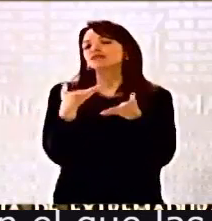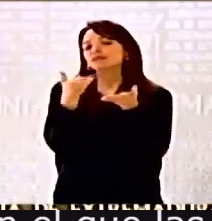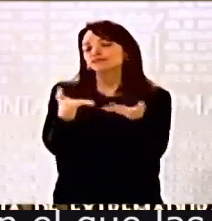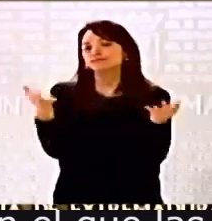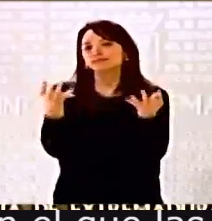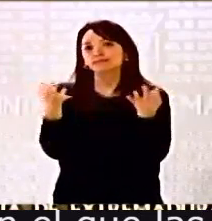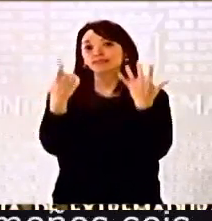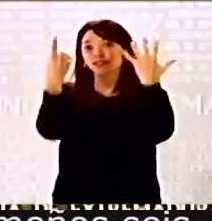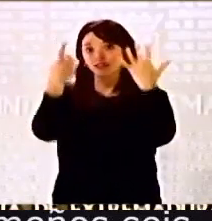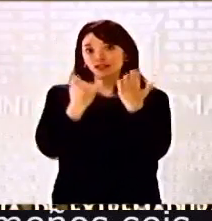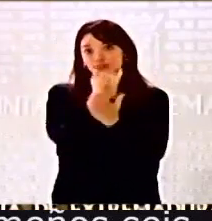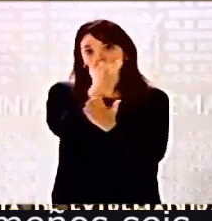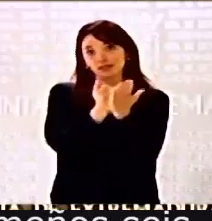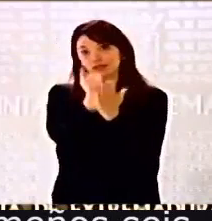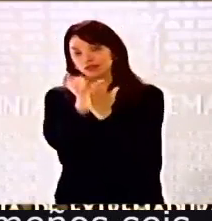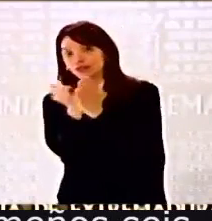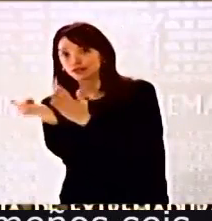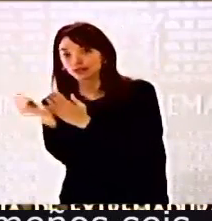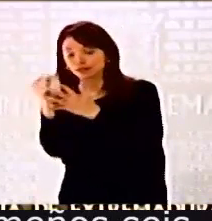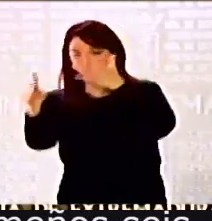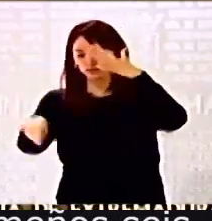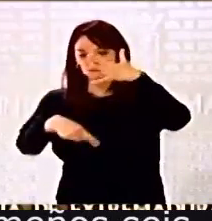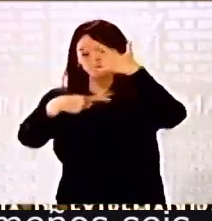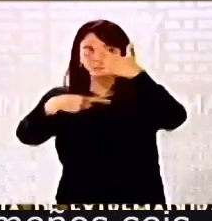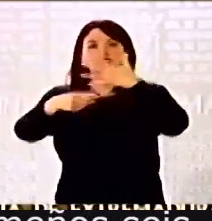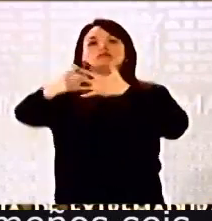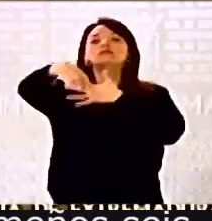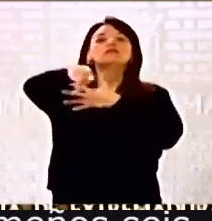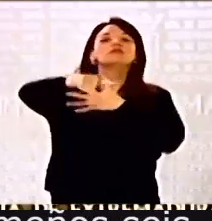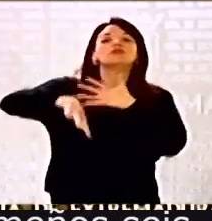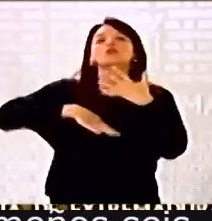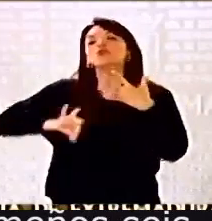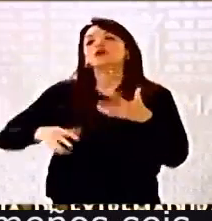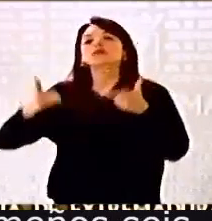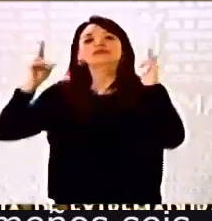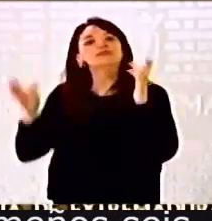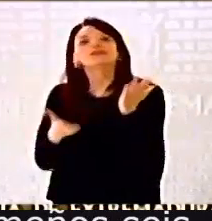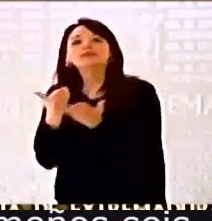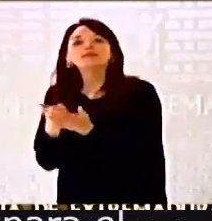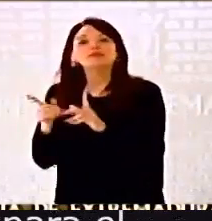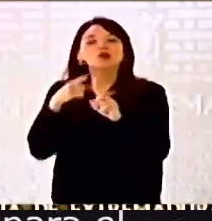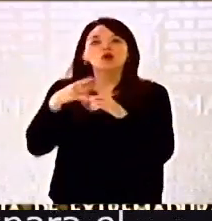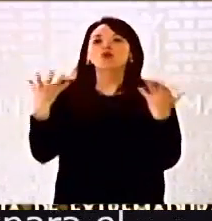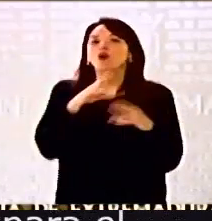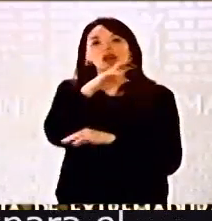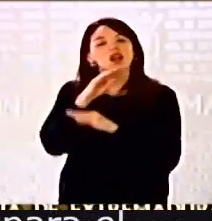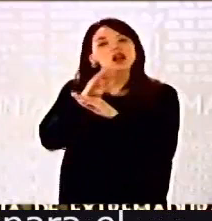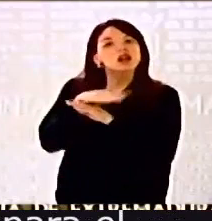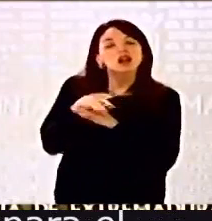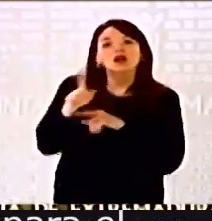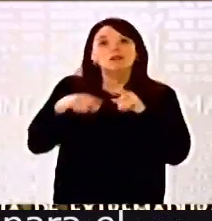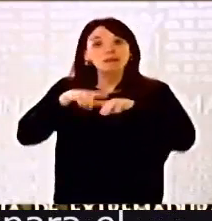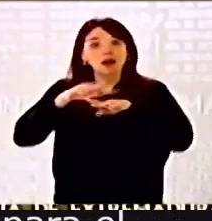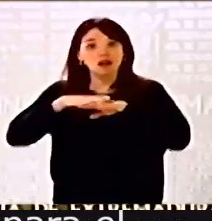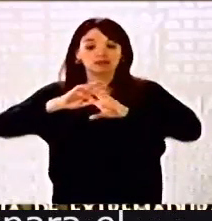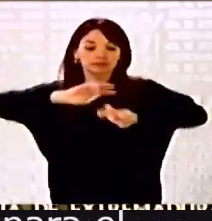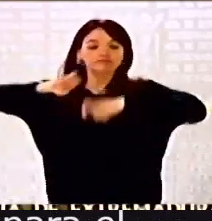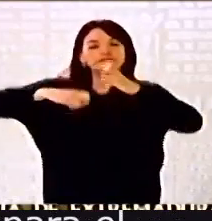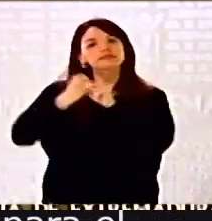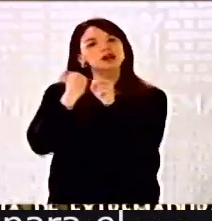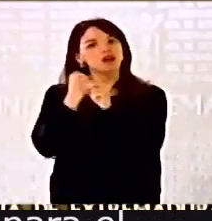las que pueden, de alguna manera, solicitar para el mantenimiento y la recuperación del empleo